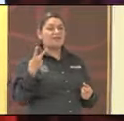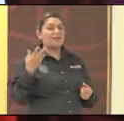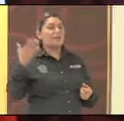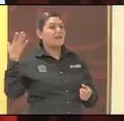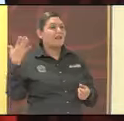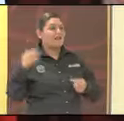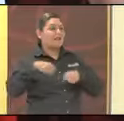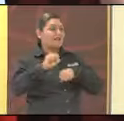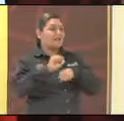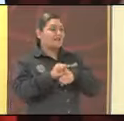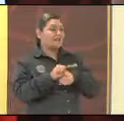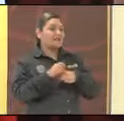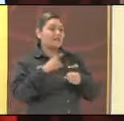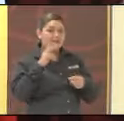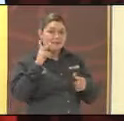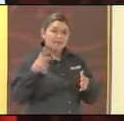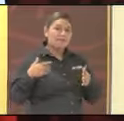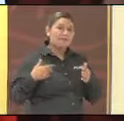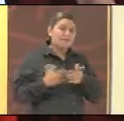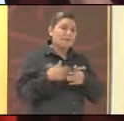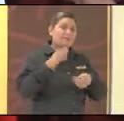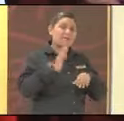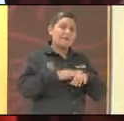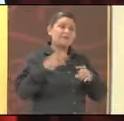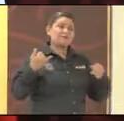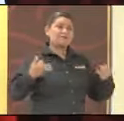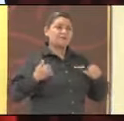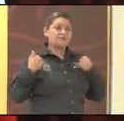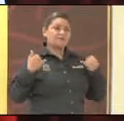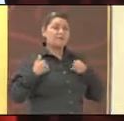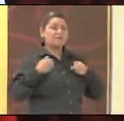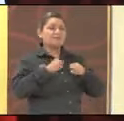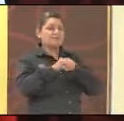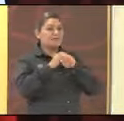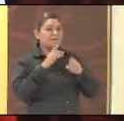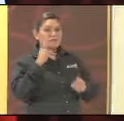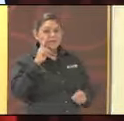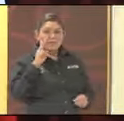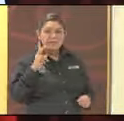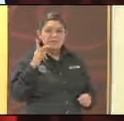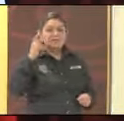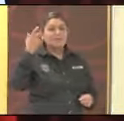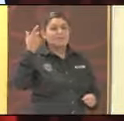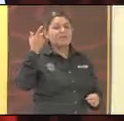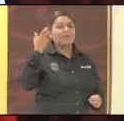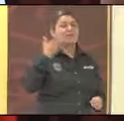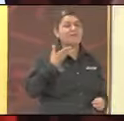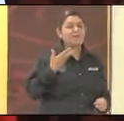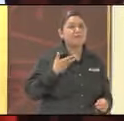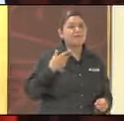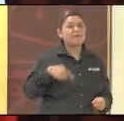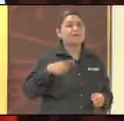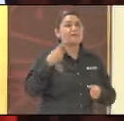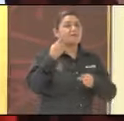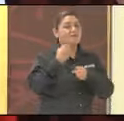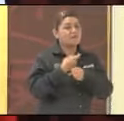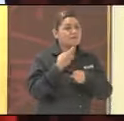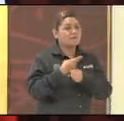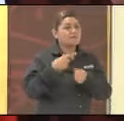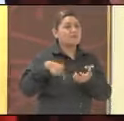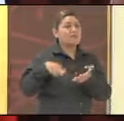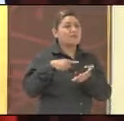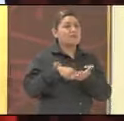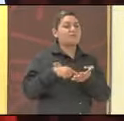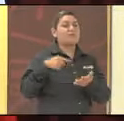semana pasada. Y cada vez tenemos jóvenes brillantes en nuestro municipio que compiten en los primeros lugares en nuestro municipio,